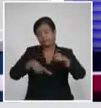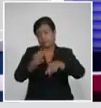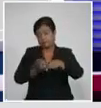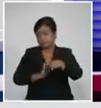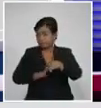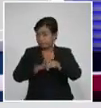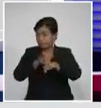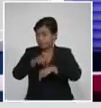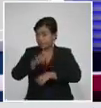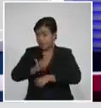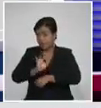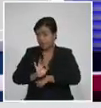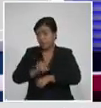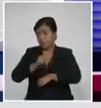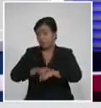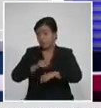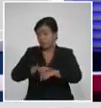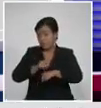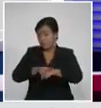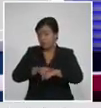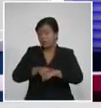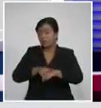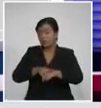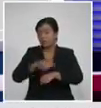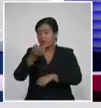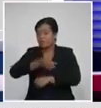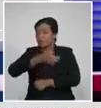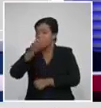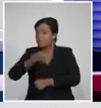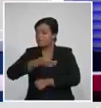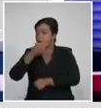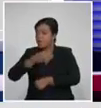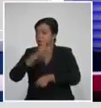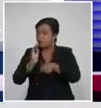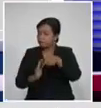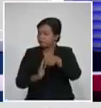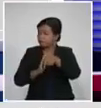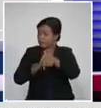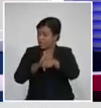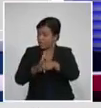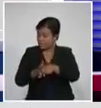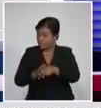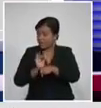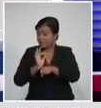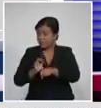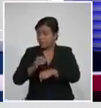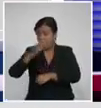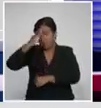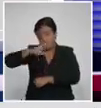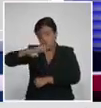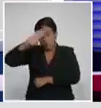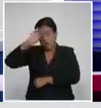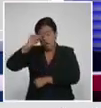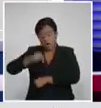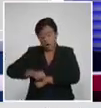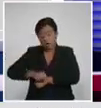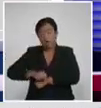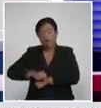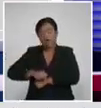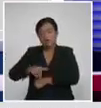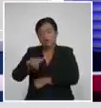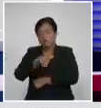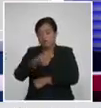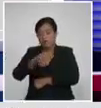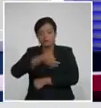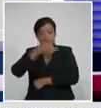un primer momento con la explicación sobre la situación epidemiológica en el país y en este segundo momento sobre la